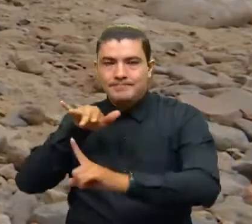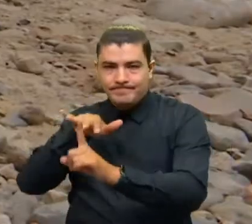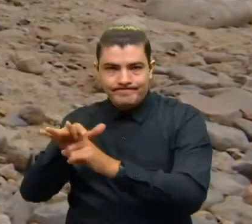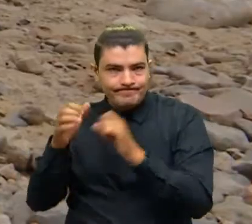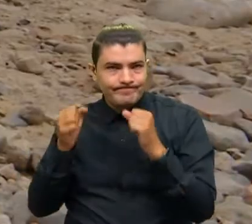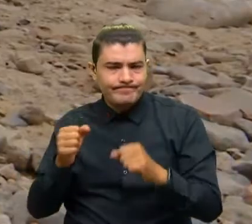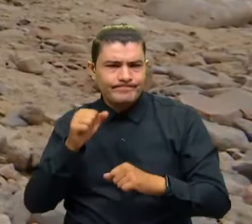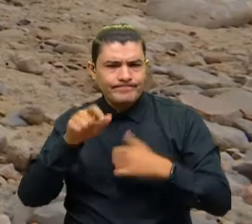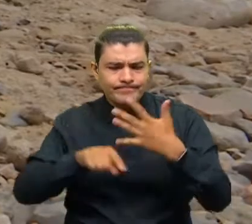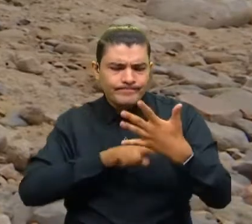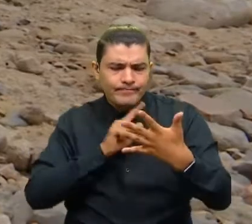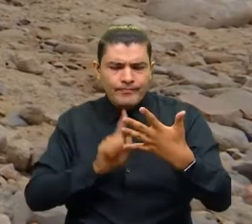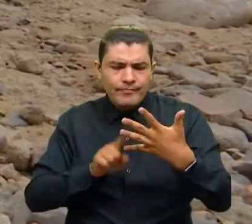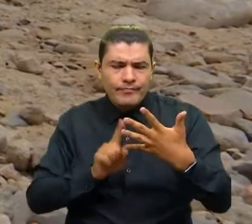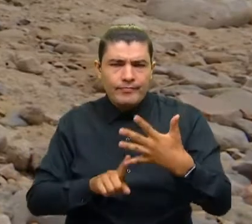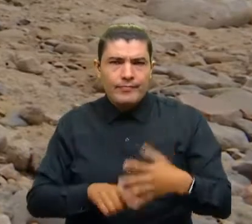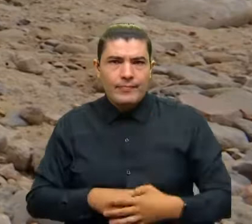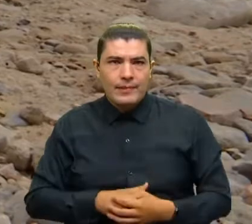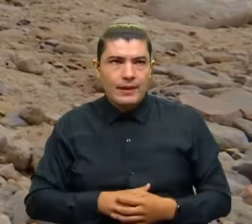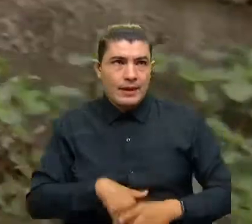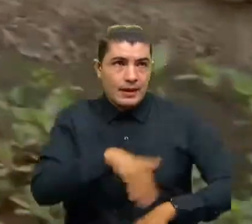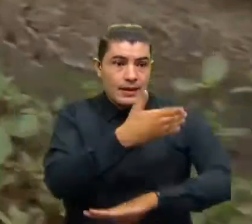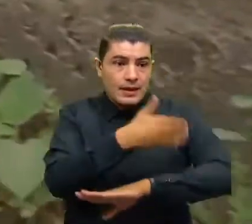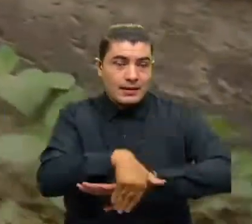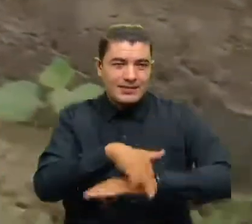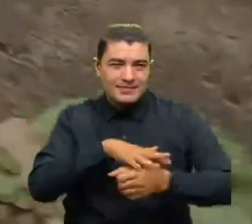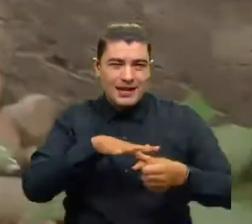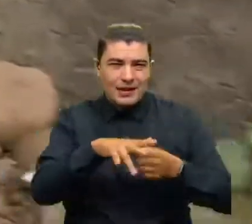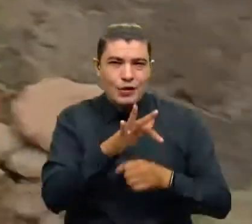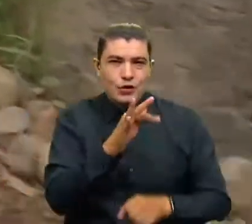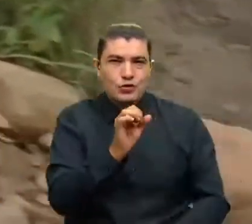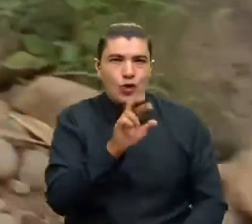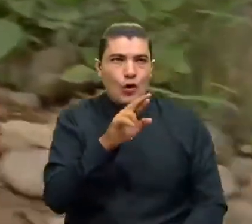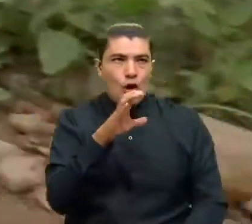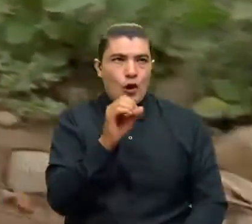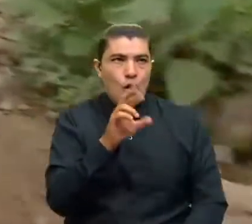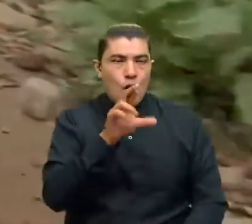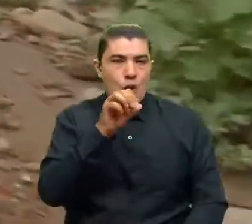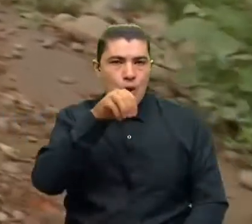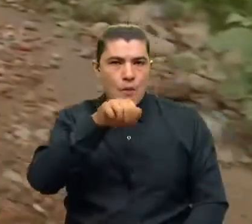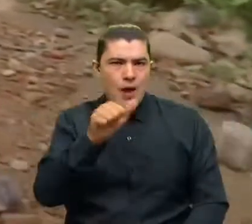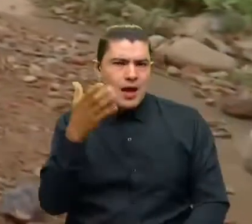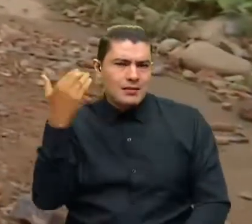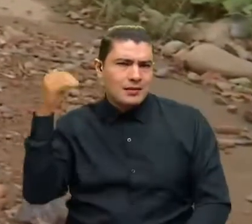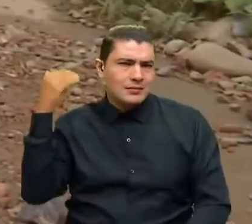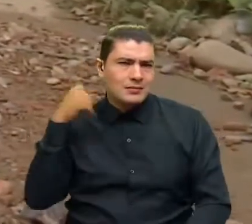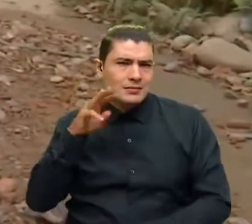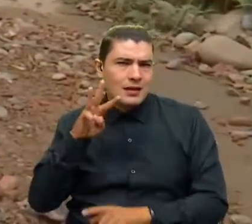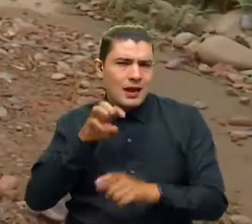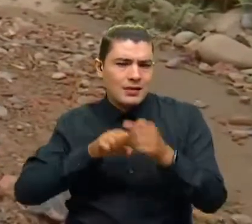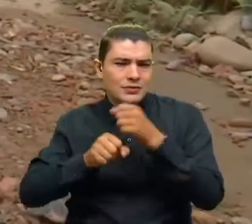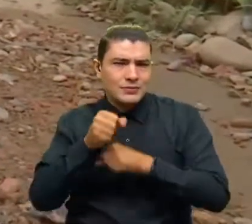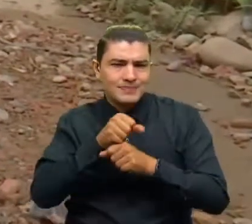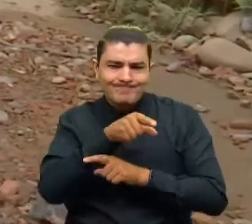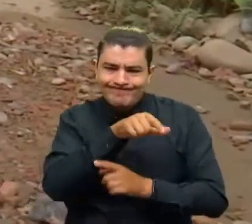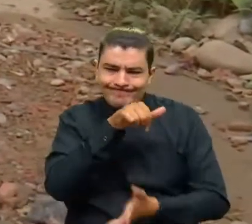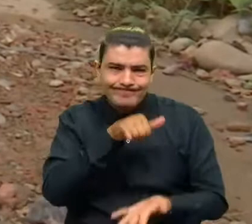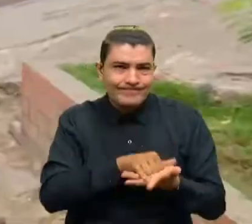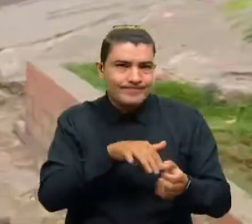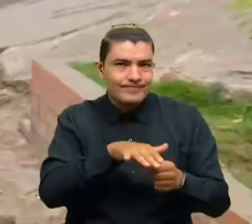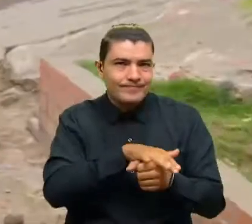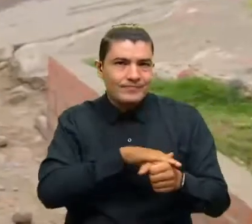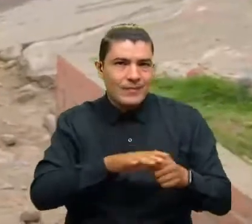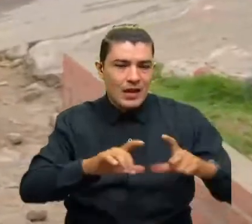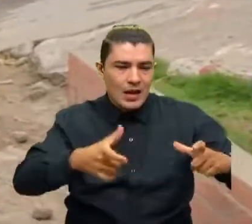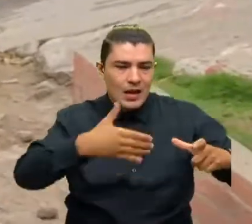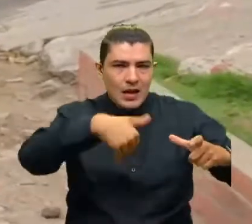top 5 está la calle del barrio Torcoroma, que completa más de 3 años en ese estado. Los huecos, los escombros